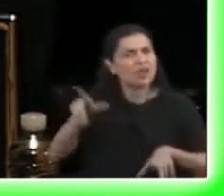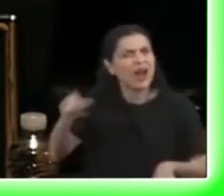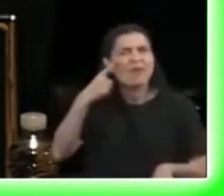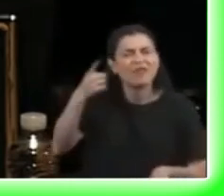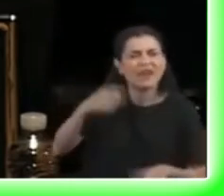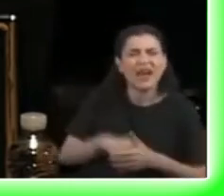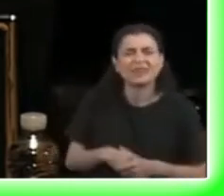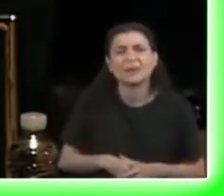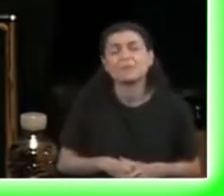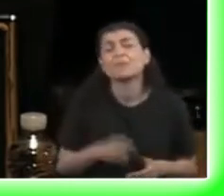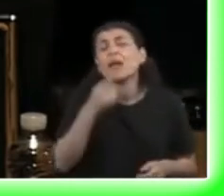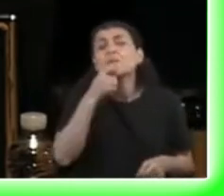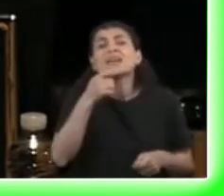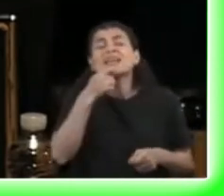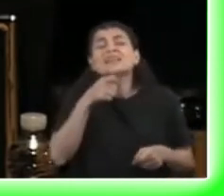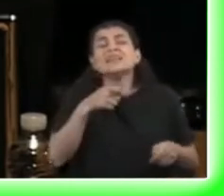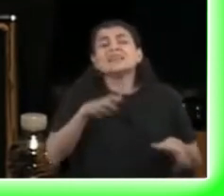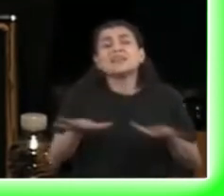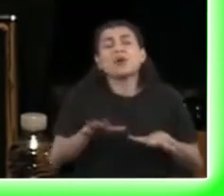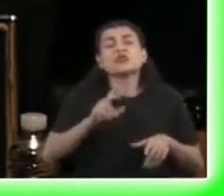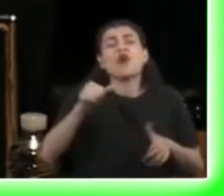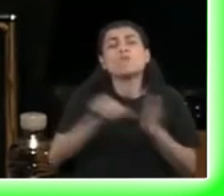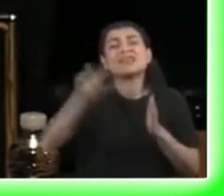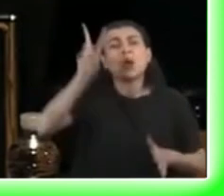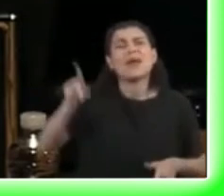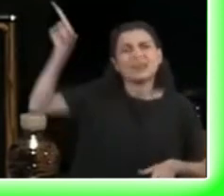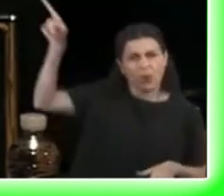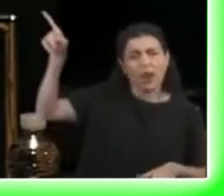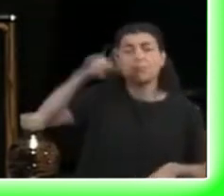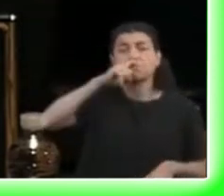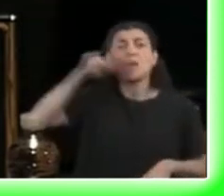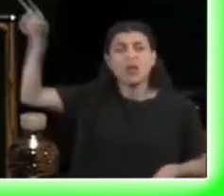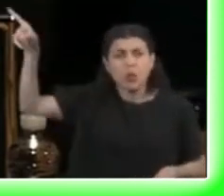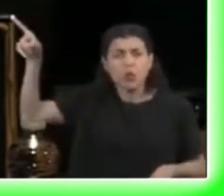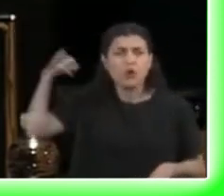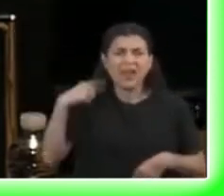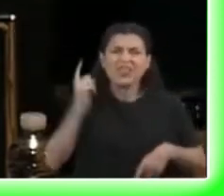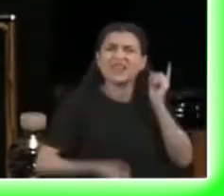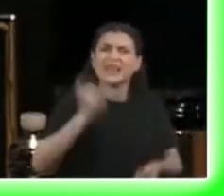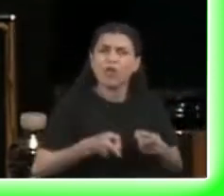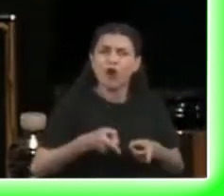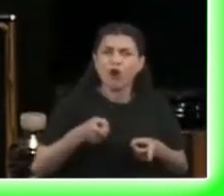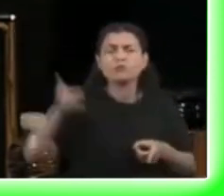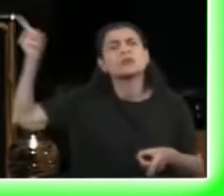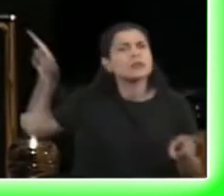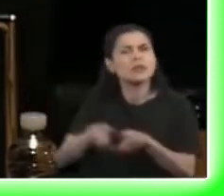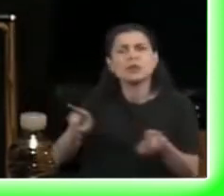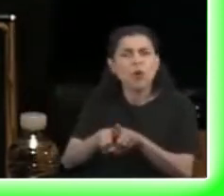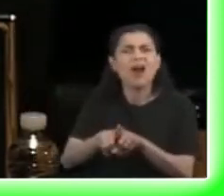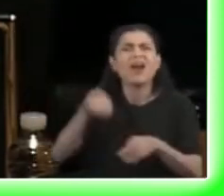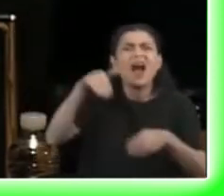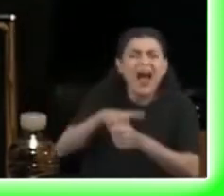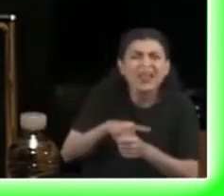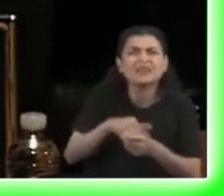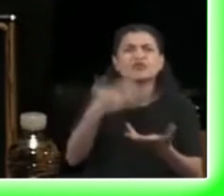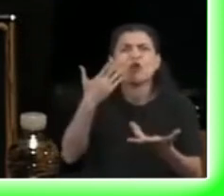del criminal Maduro en Venezuela, que a esta altura es directamente un cementerio humano, en el que adelantan la Navidad a